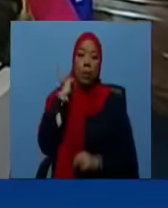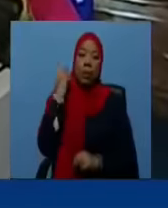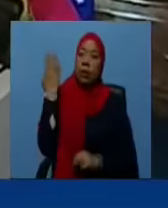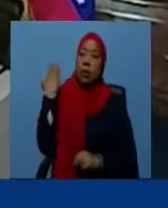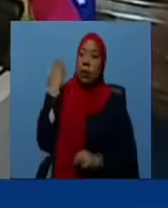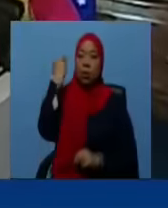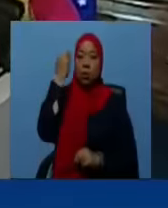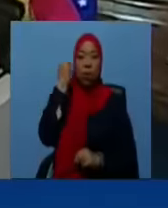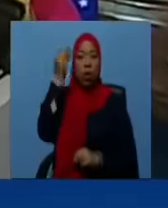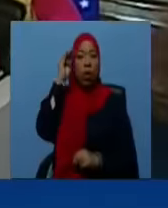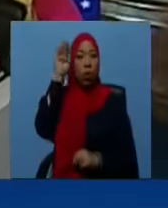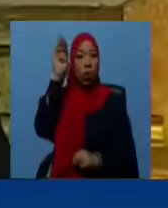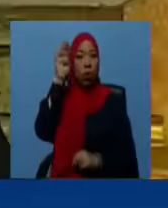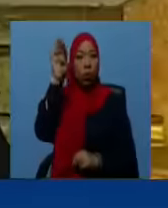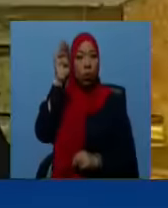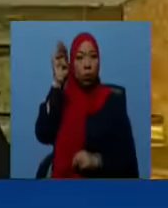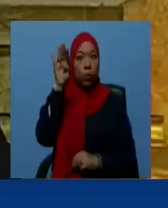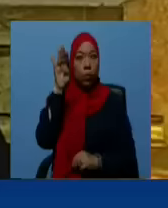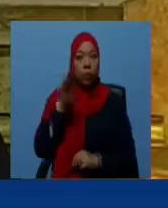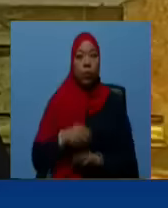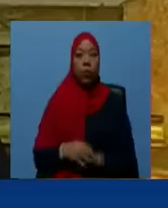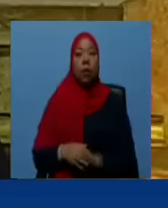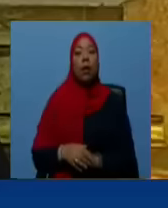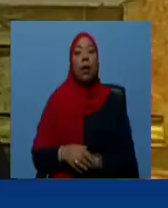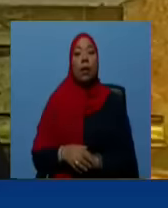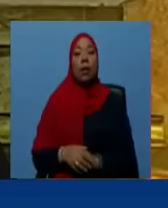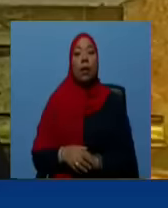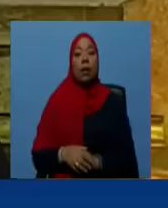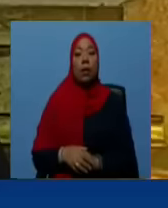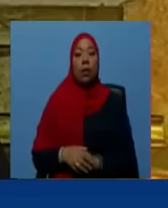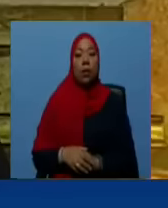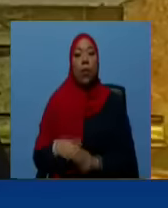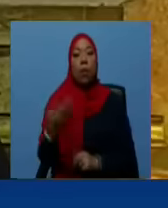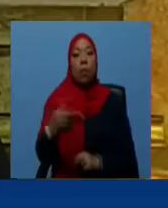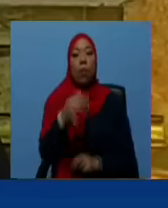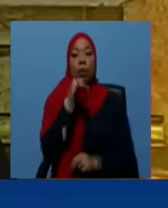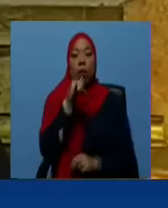Visualizar hacia adelante. Eso es un elemento importante